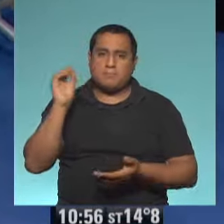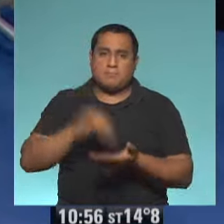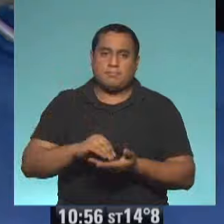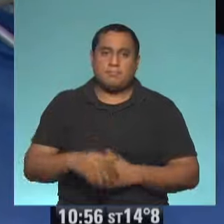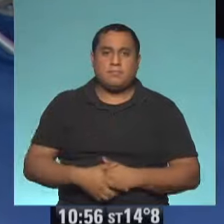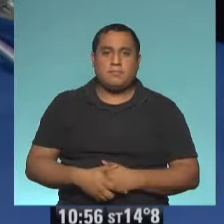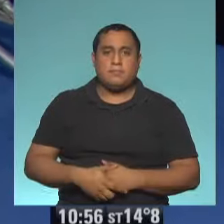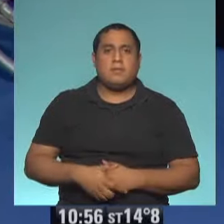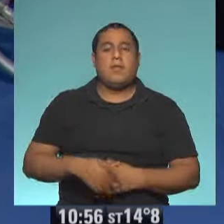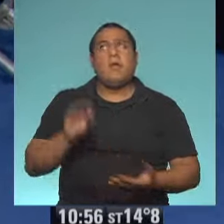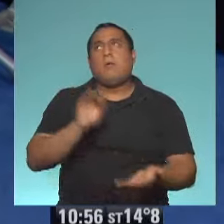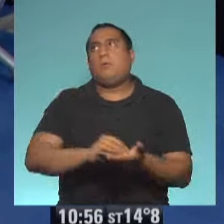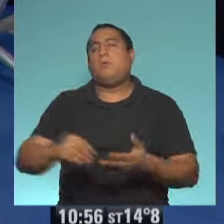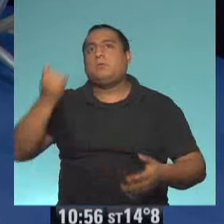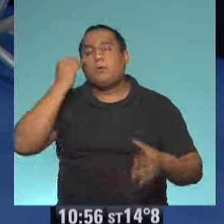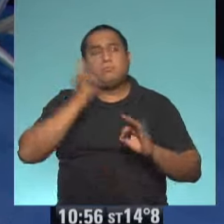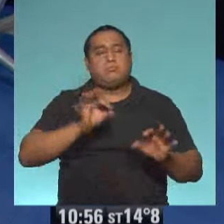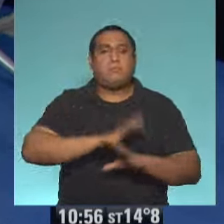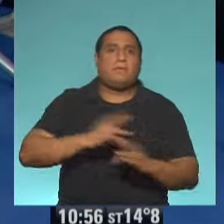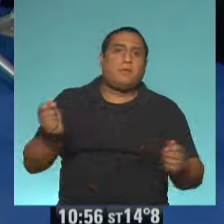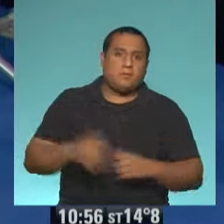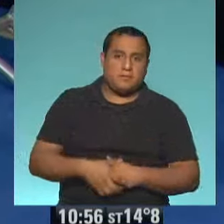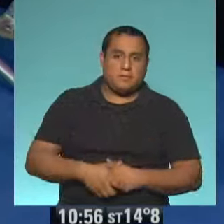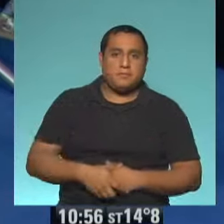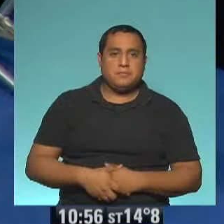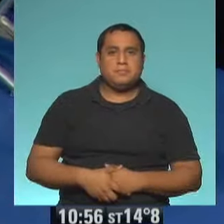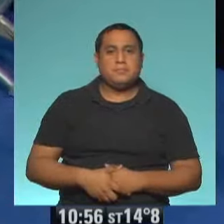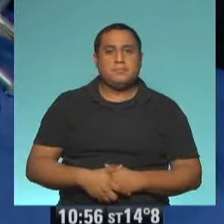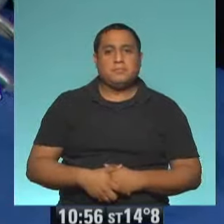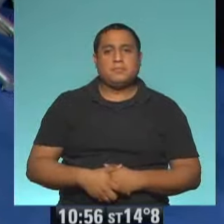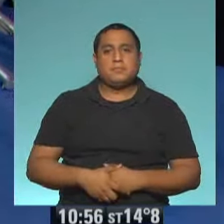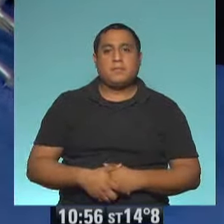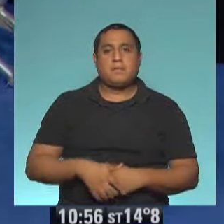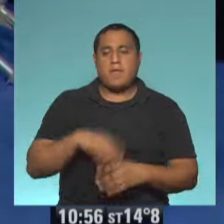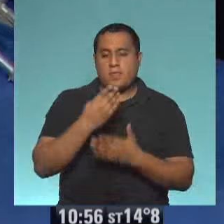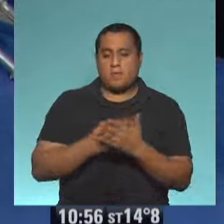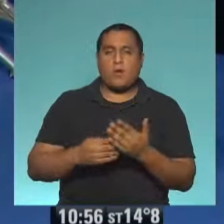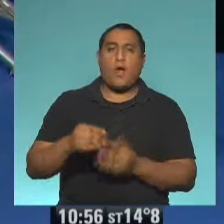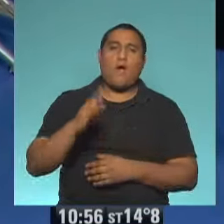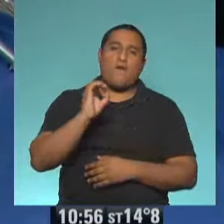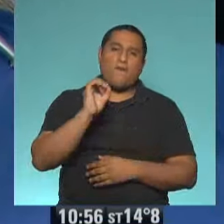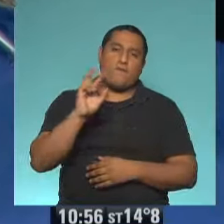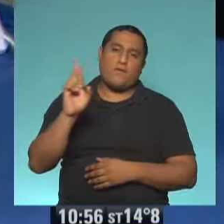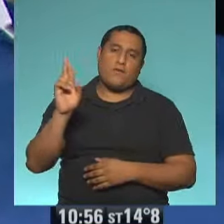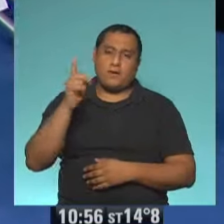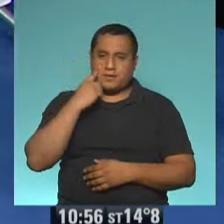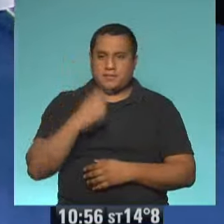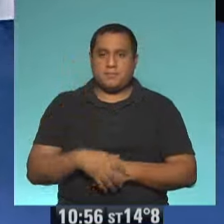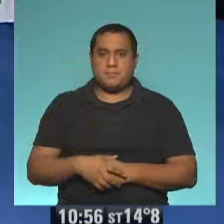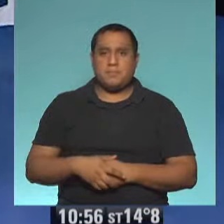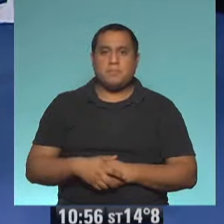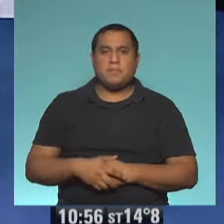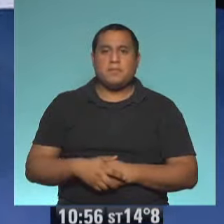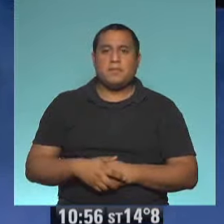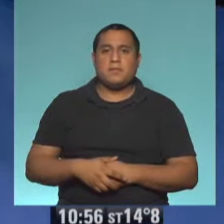¡Ay, terminé de armar! ¡Qué bueno! Entonces, mira, lo voy a dibujar a Borri. Mirá, Emi, ¿te animás a pegarle así como le pegué yo de